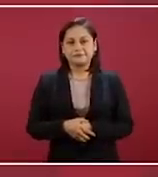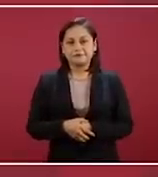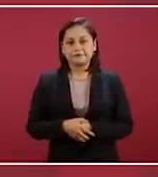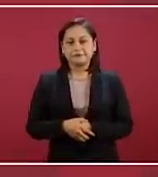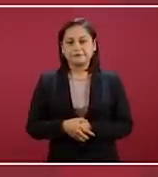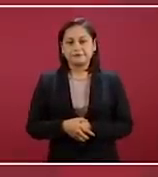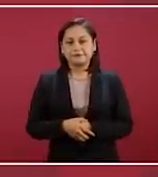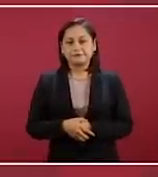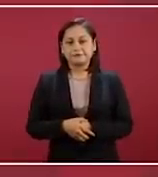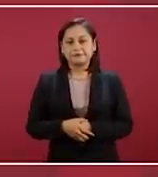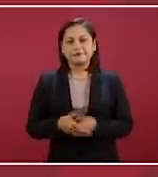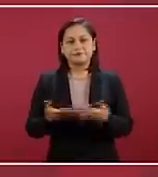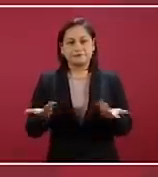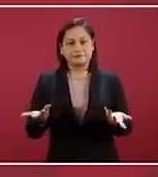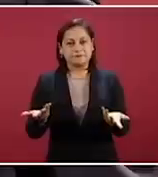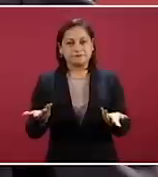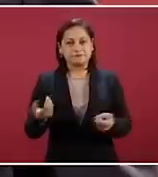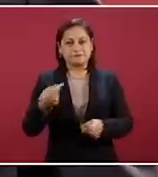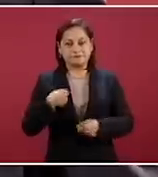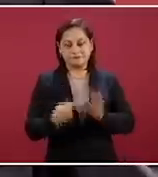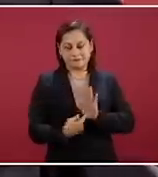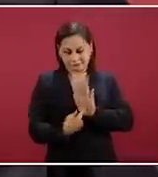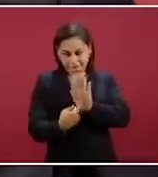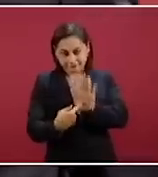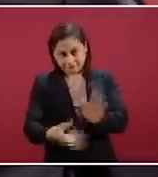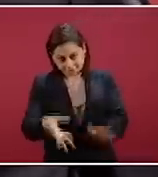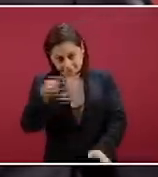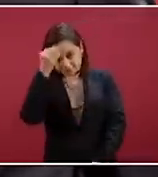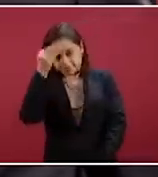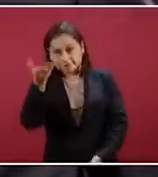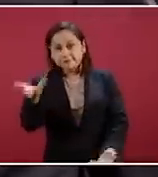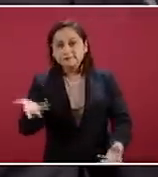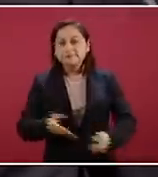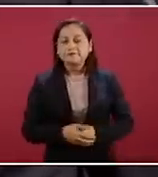es para decir, tengan, para que aprendan.